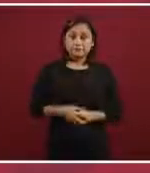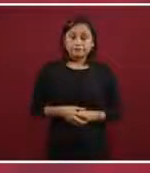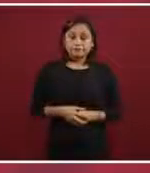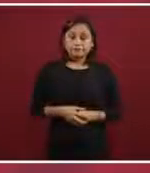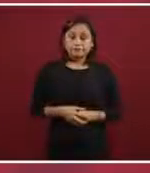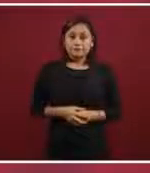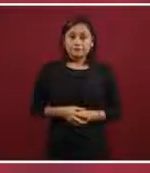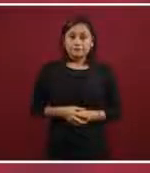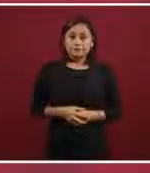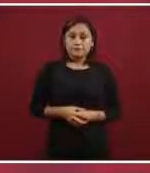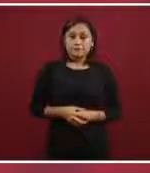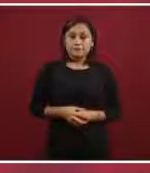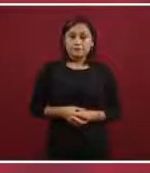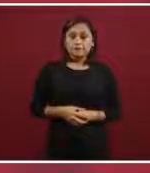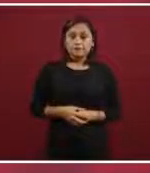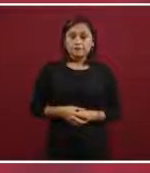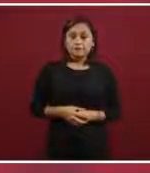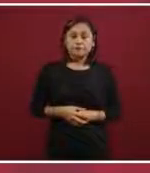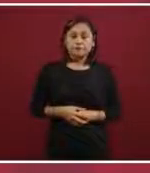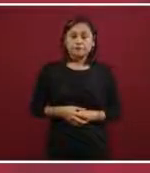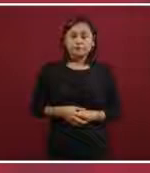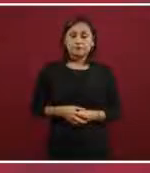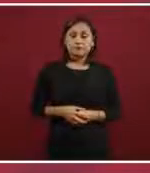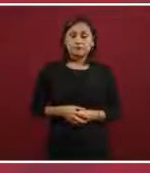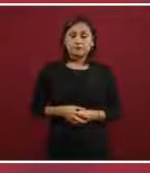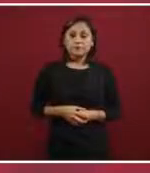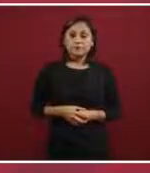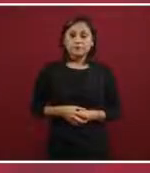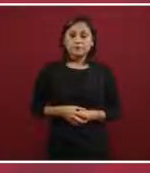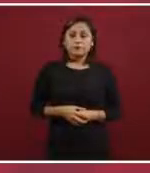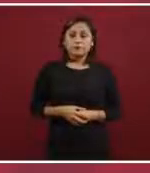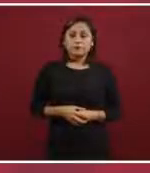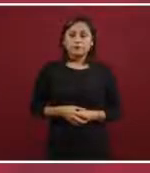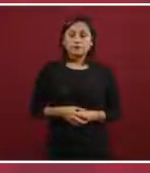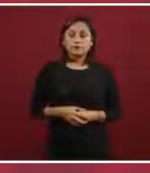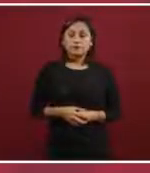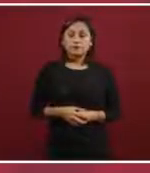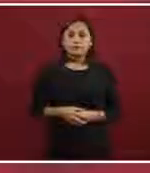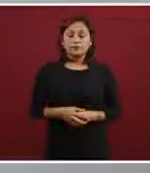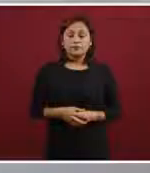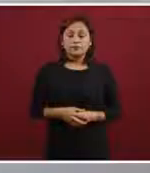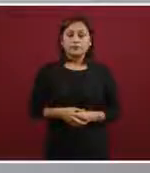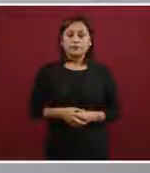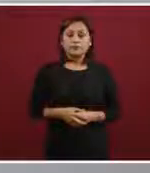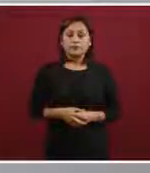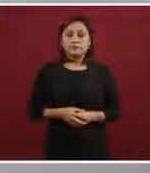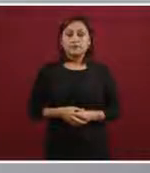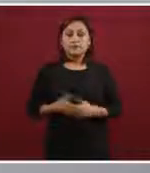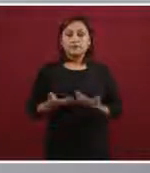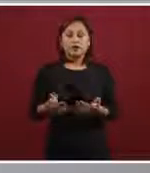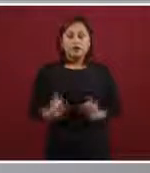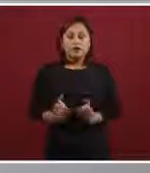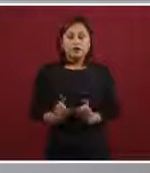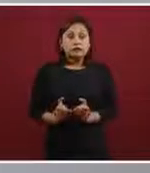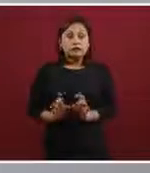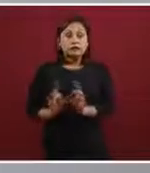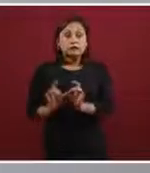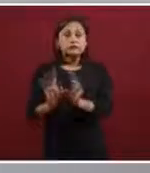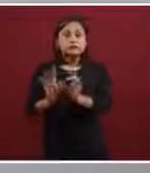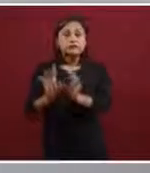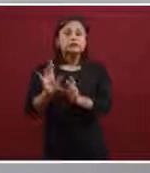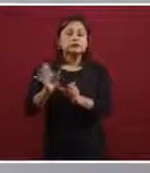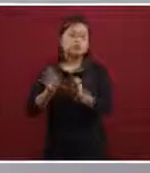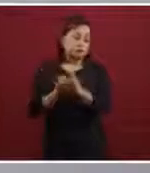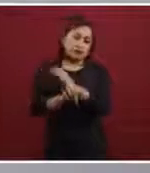se presentan los casos como lo de culiacán y lo de ahora repito